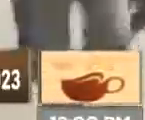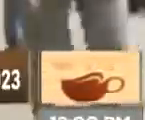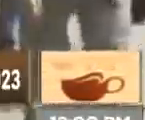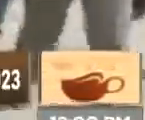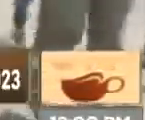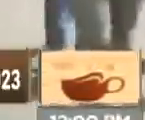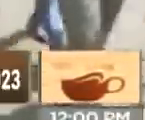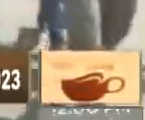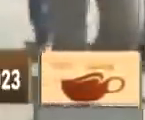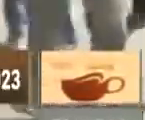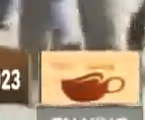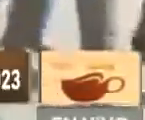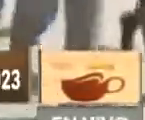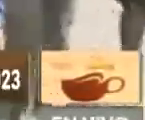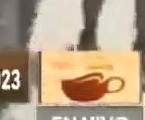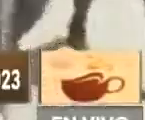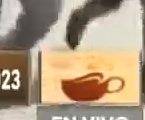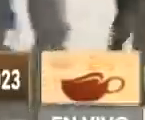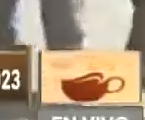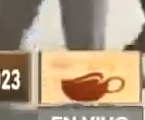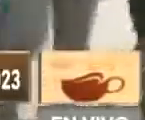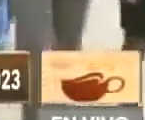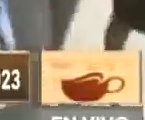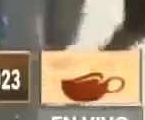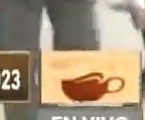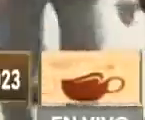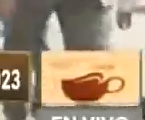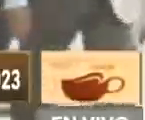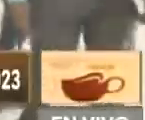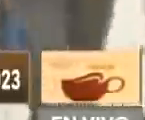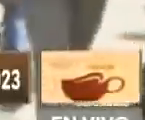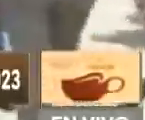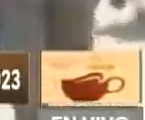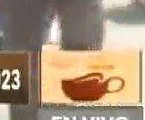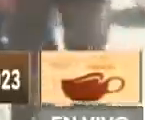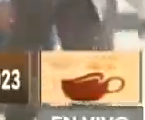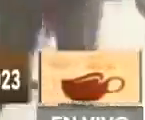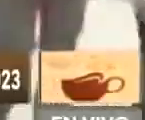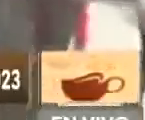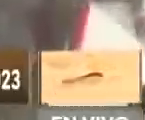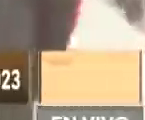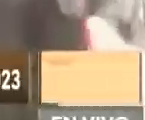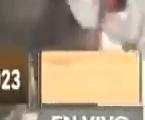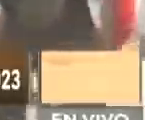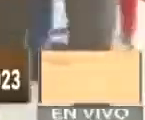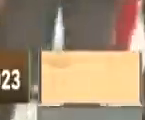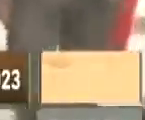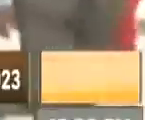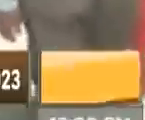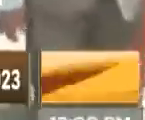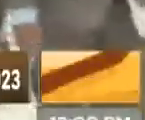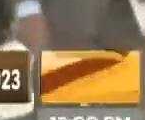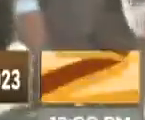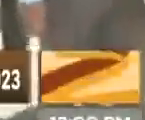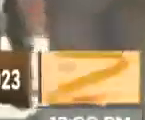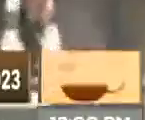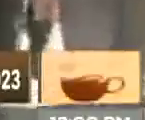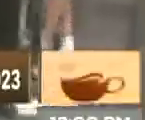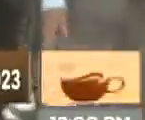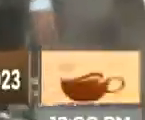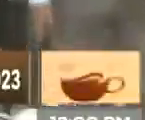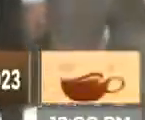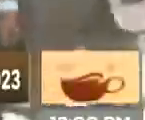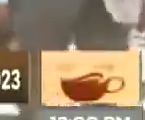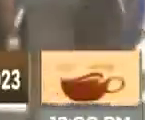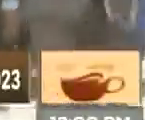2022-2023, luego de tener un año 2021 de recuperación del Parlamento venezolano, un espacio que lamentablemente estuvo en manos de